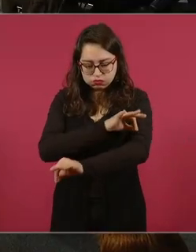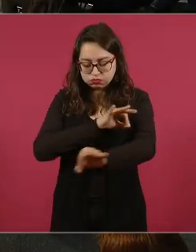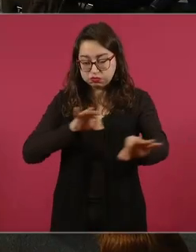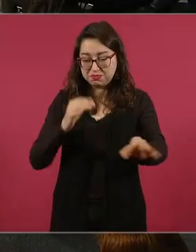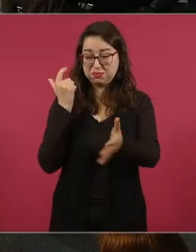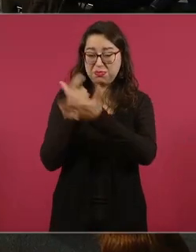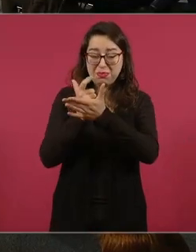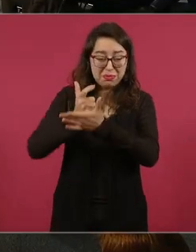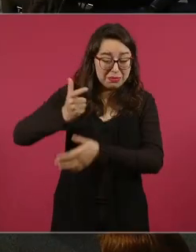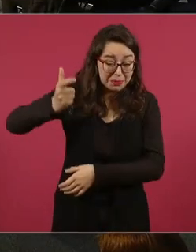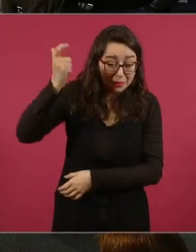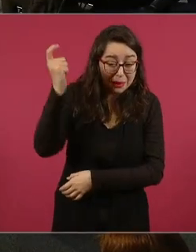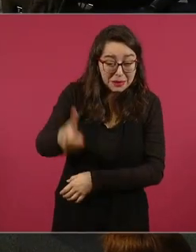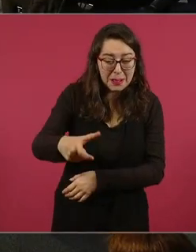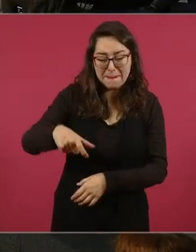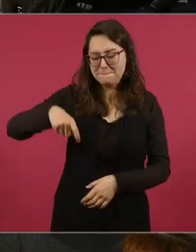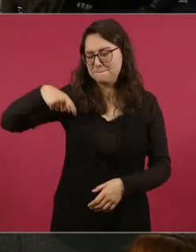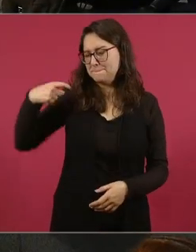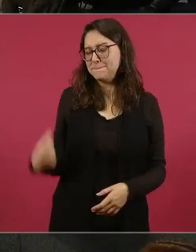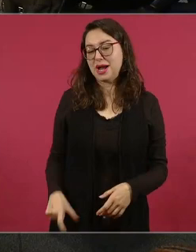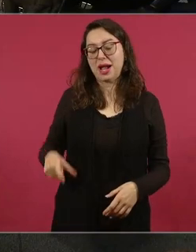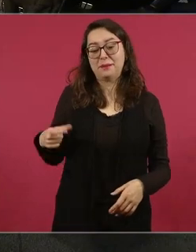un dineral.